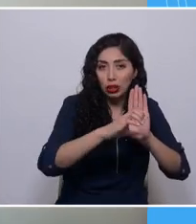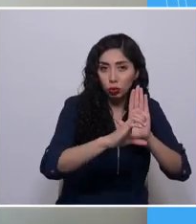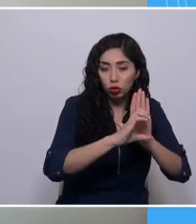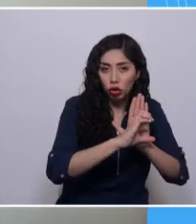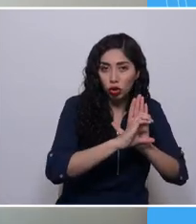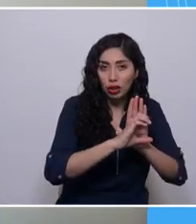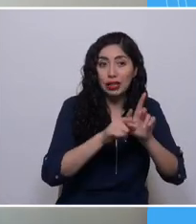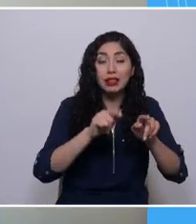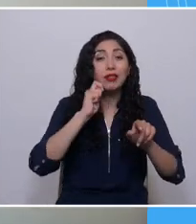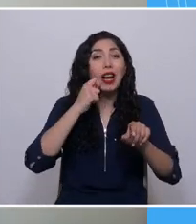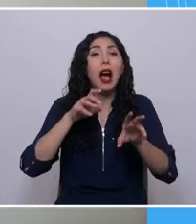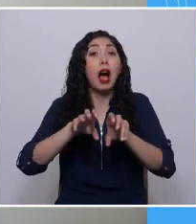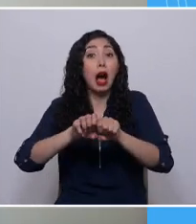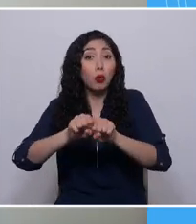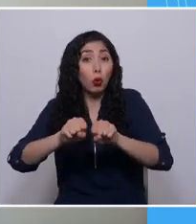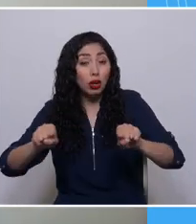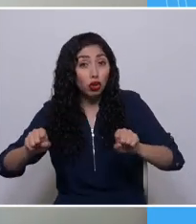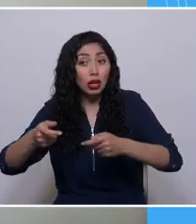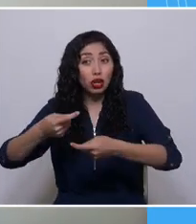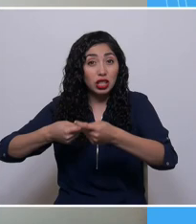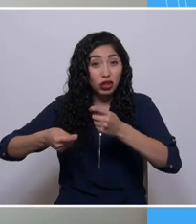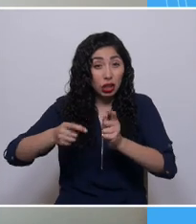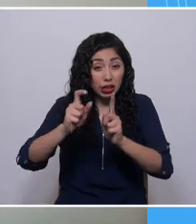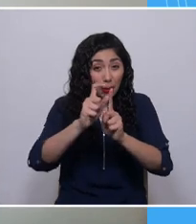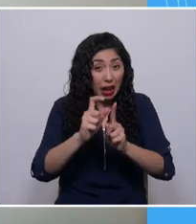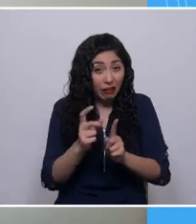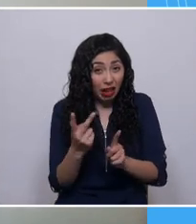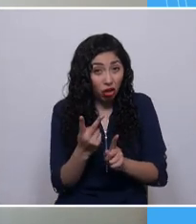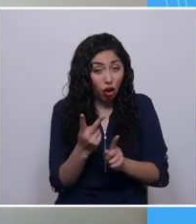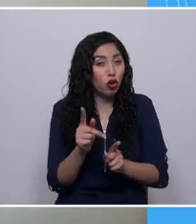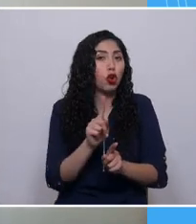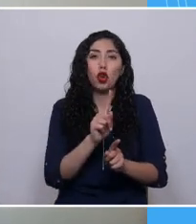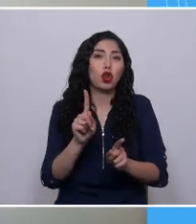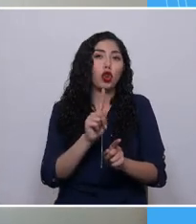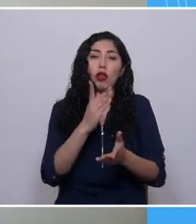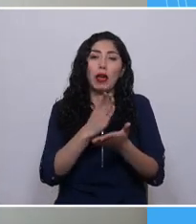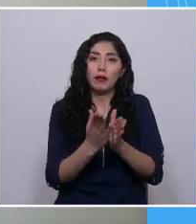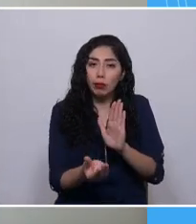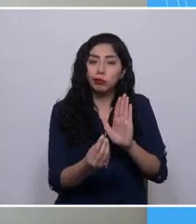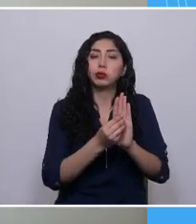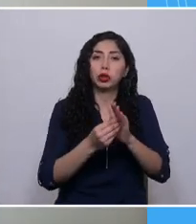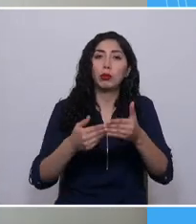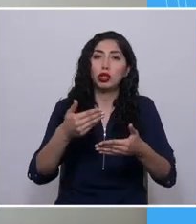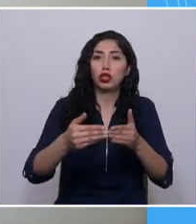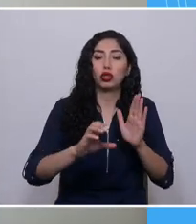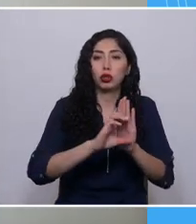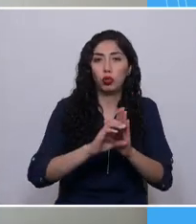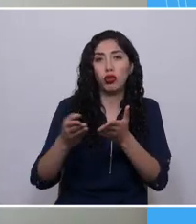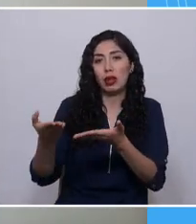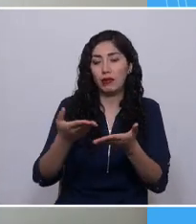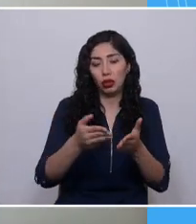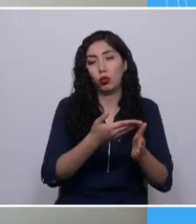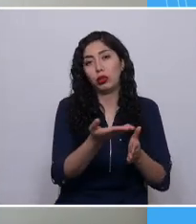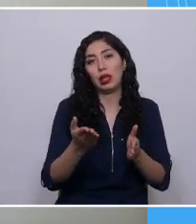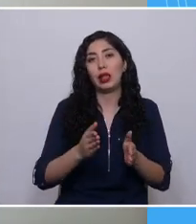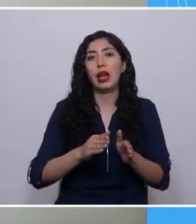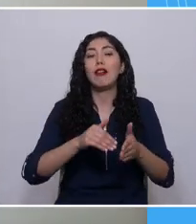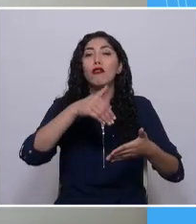y negociación consideramos que no son propias de este proceso constituyente. Invito a votar a favor esta indicación.